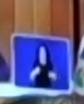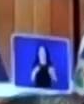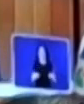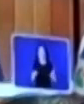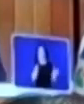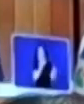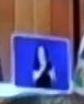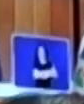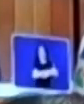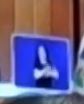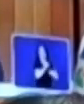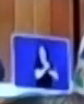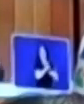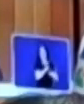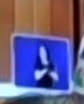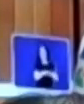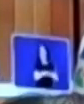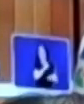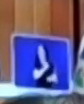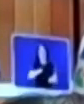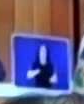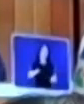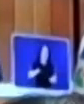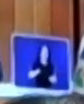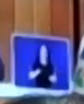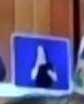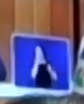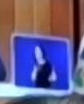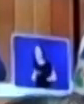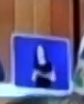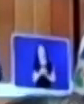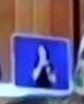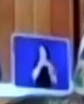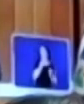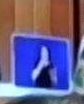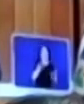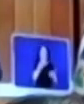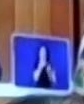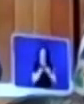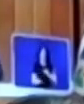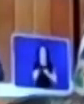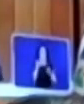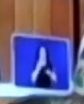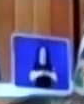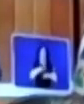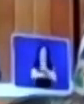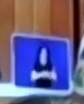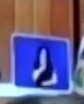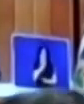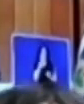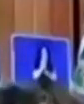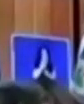parlamentaria, las triquiñuelas que hay. Y nada, darte las gracias y por el apoyo también de esos 19 diputados del